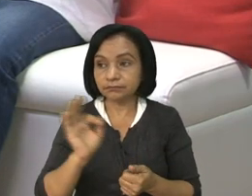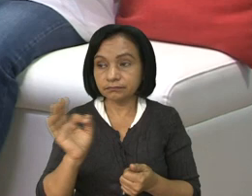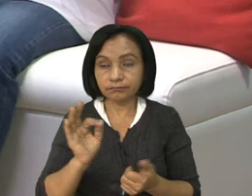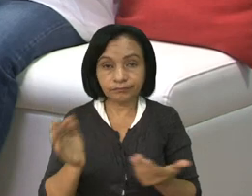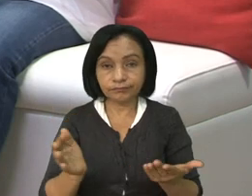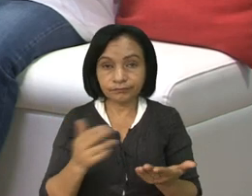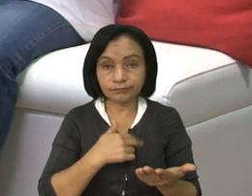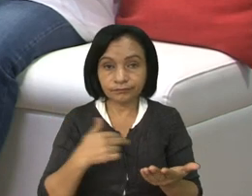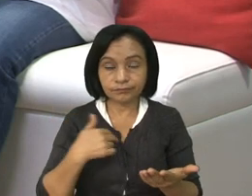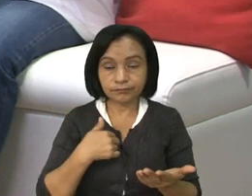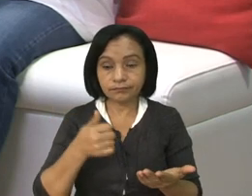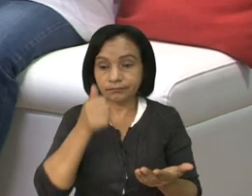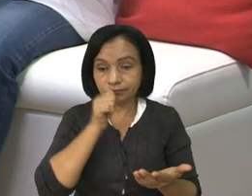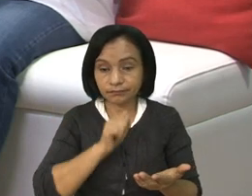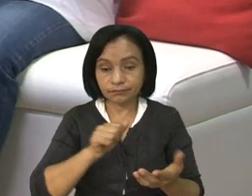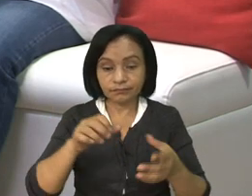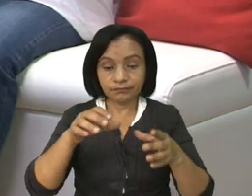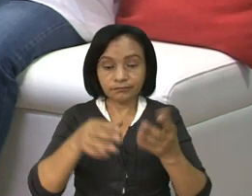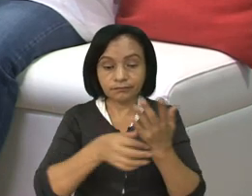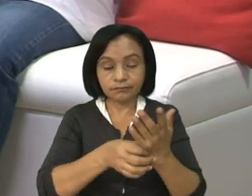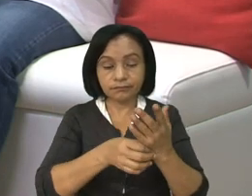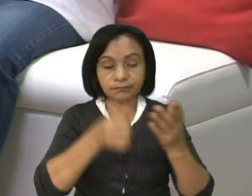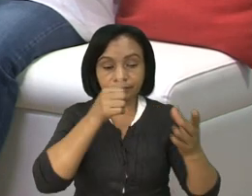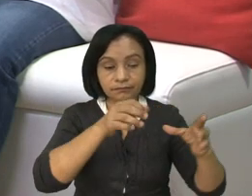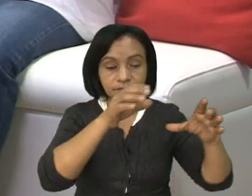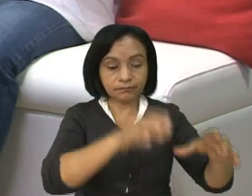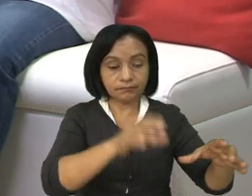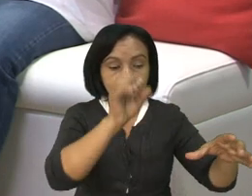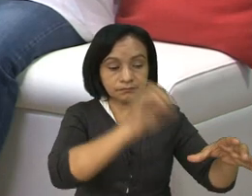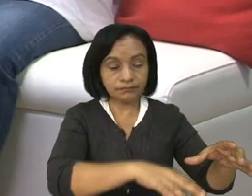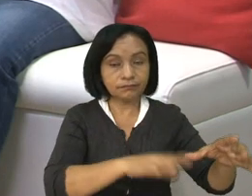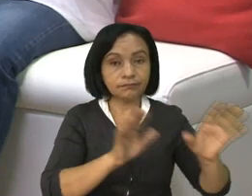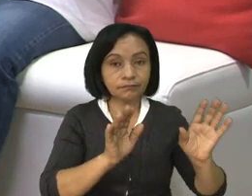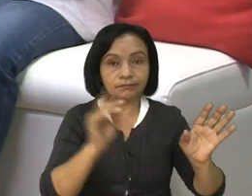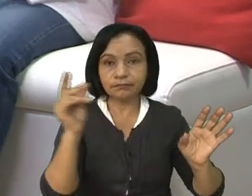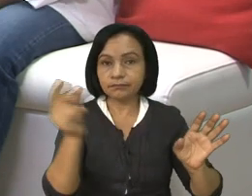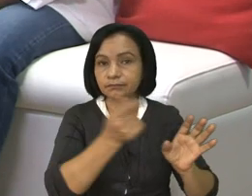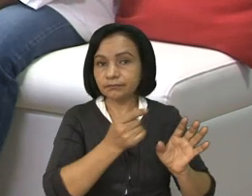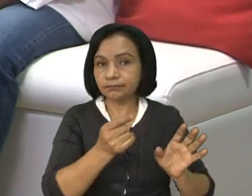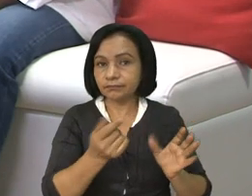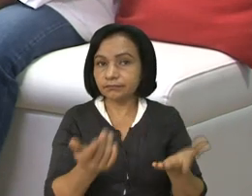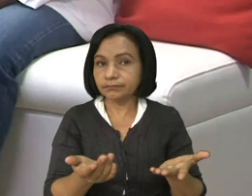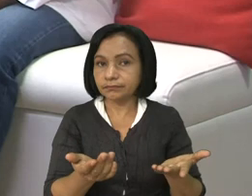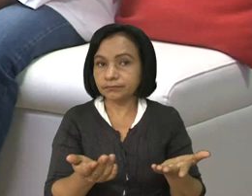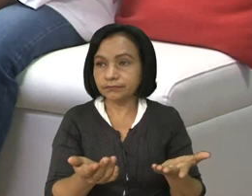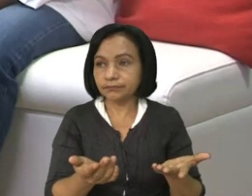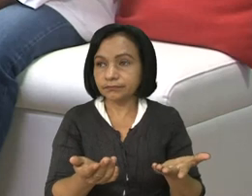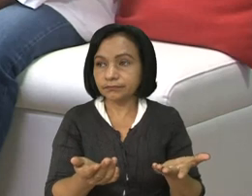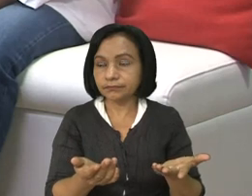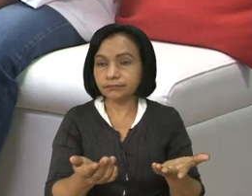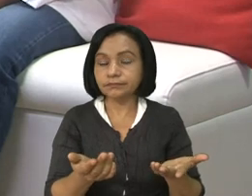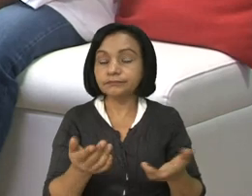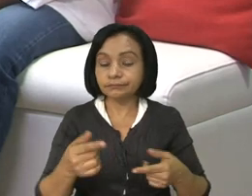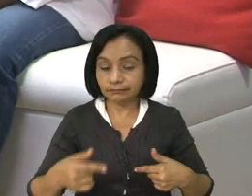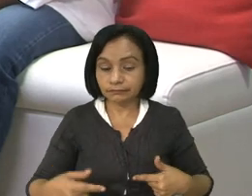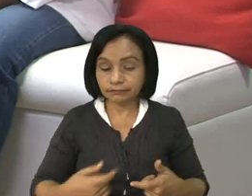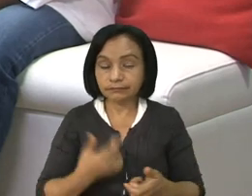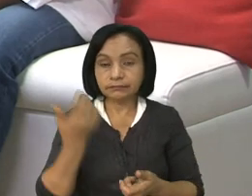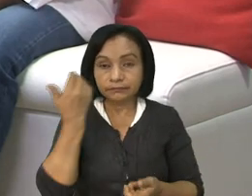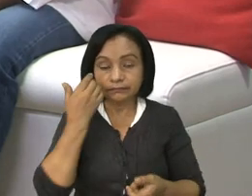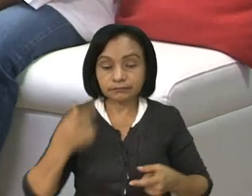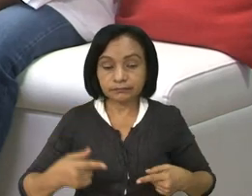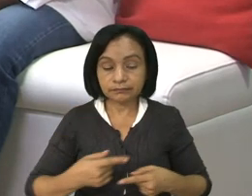de poner la carne con agua normal, y, claro, la gente lo hace para hacerlo más rápido. Más rápido. Pero sí es un factor de riesgo para las